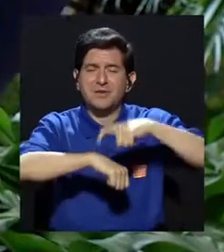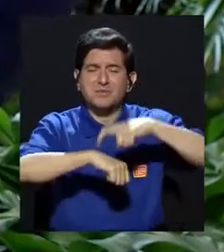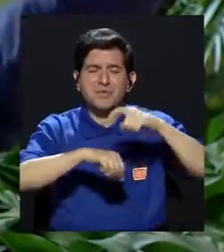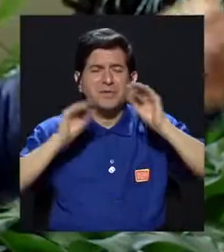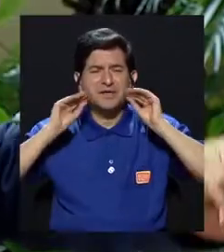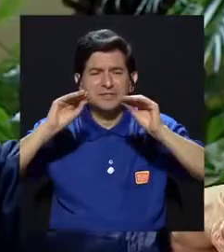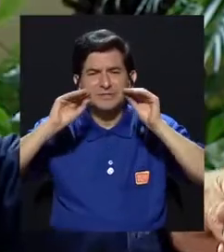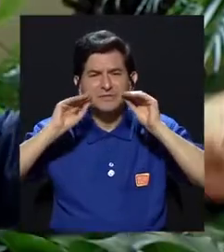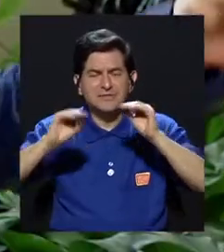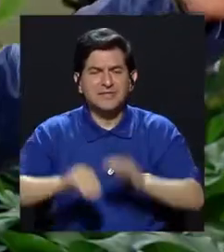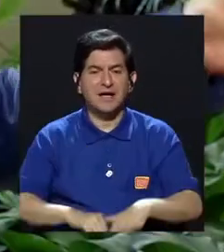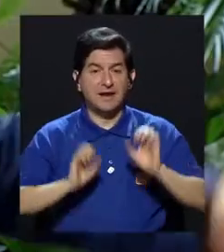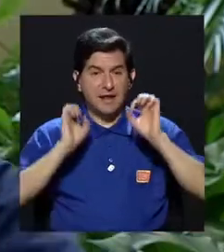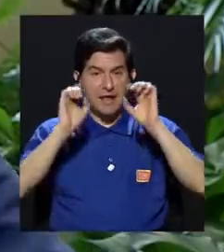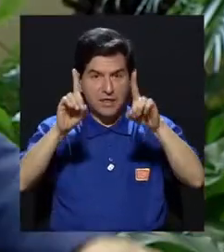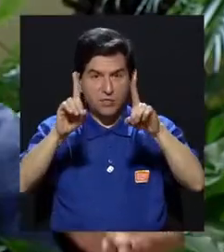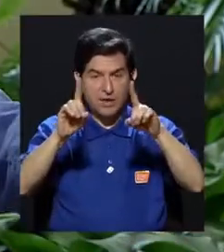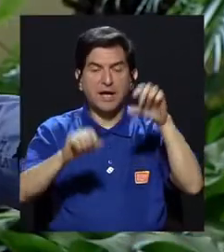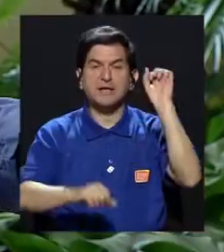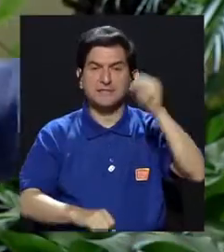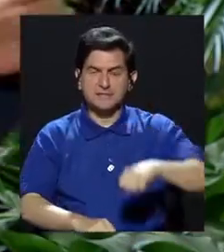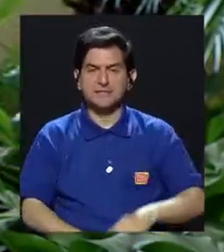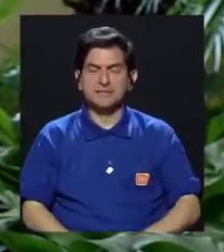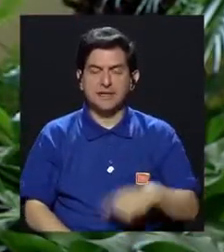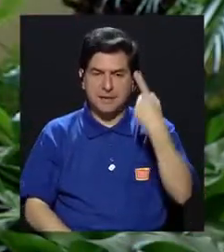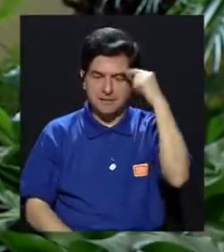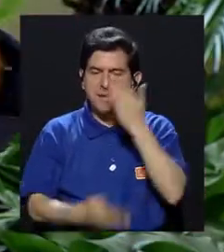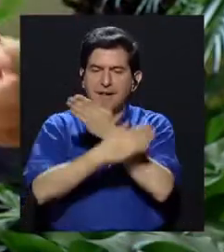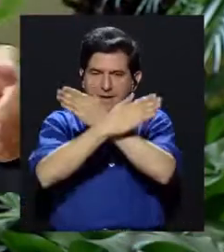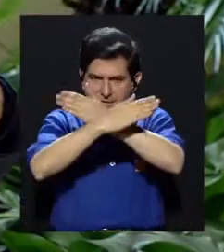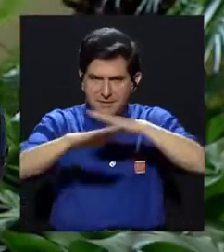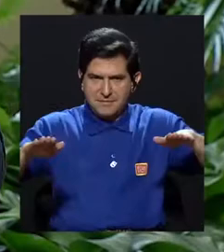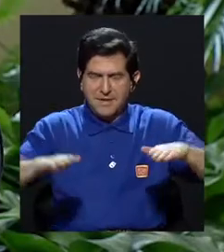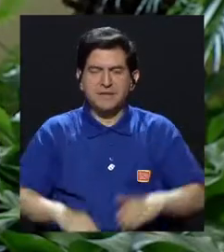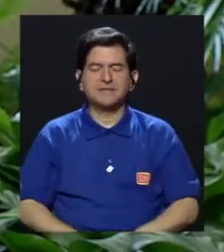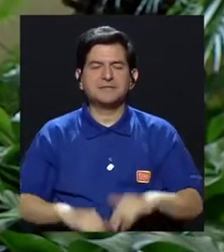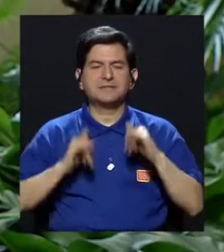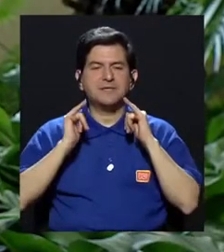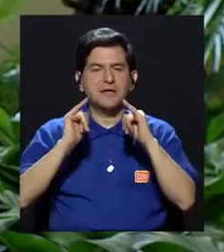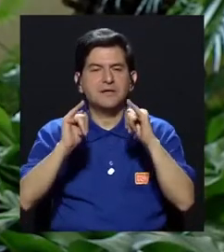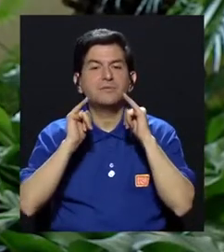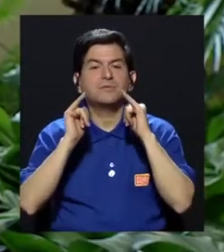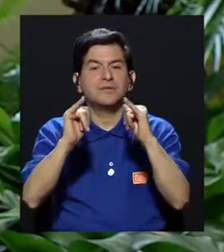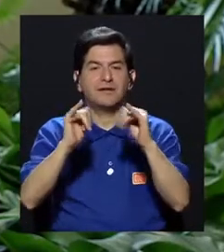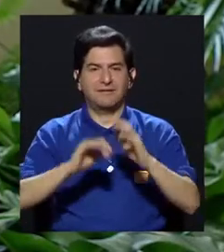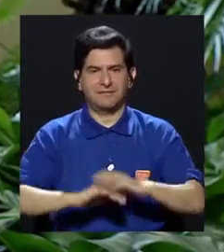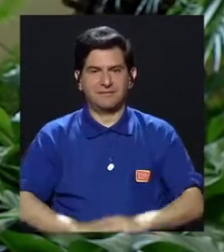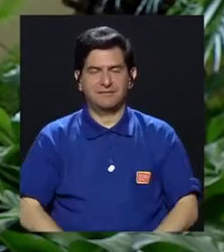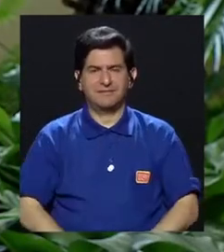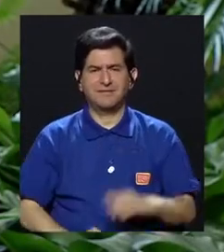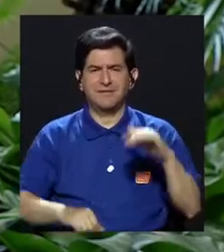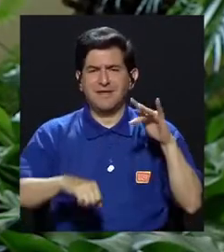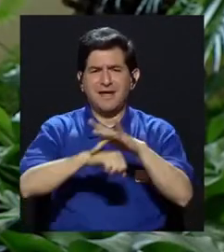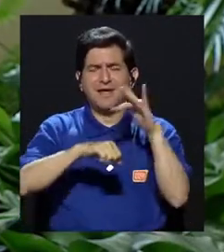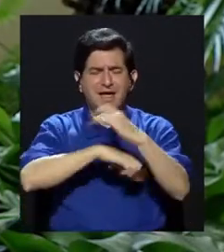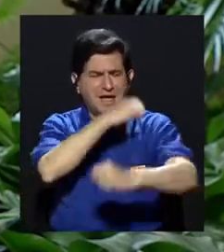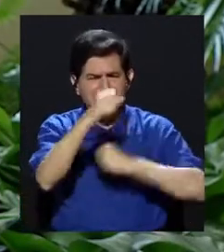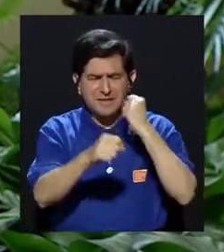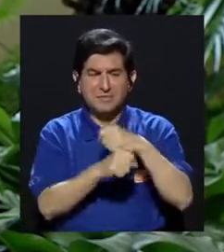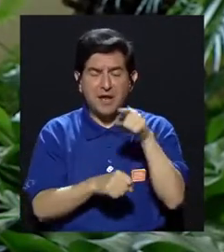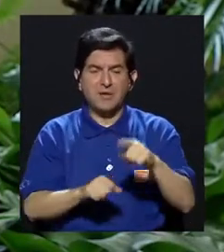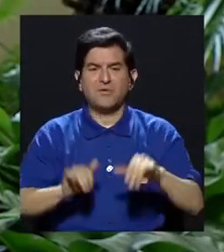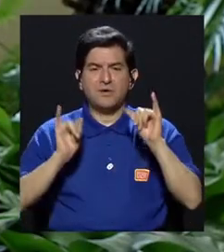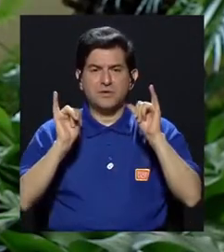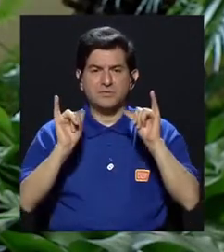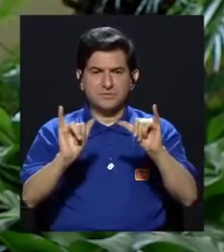Uh-huh. Hay que educar para la paz, hay que educar para la igualdad desde muy temprana edad. Como digo, esto